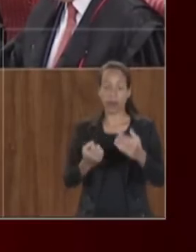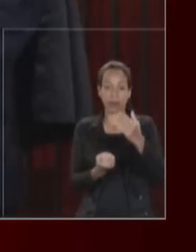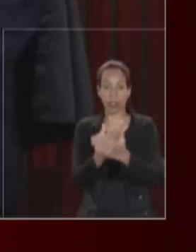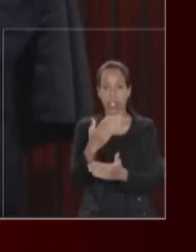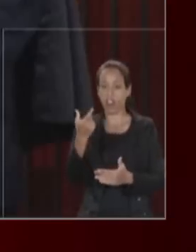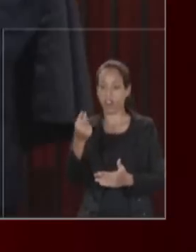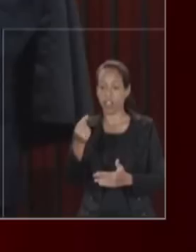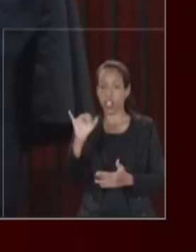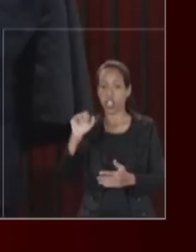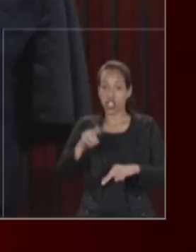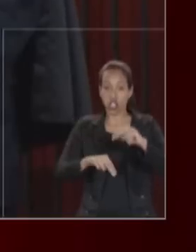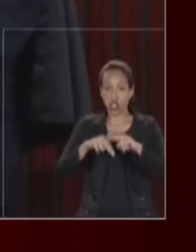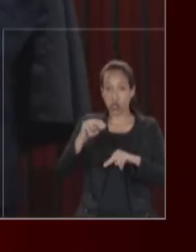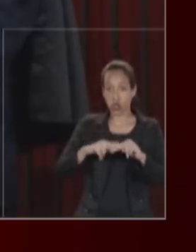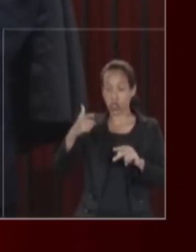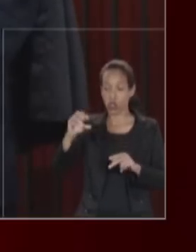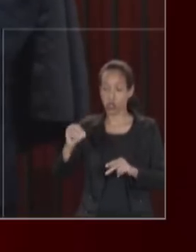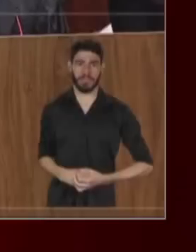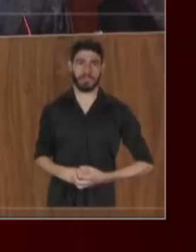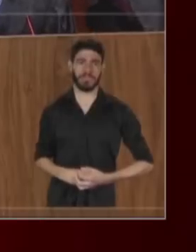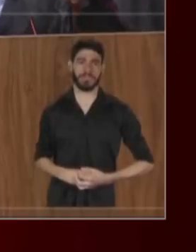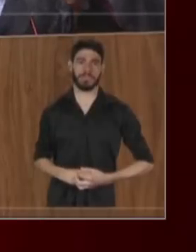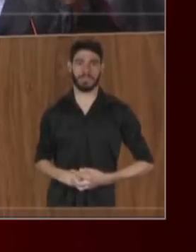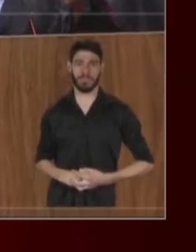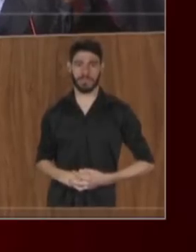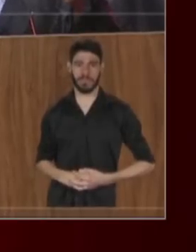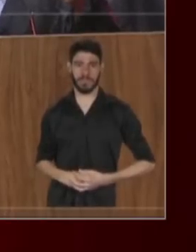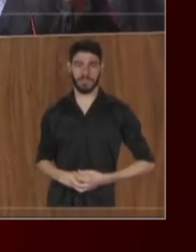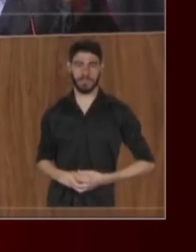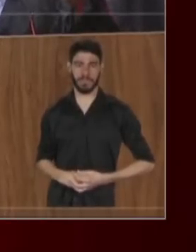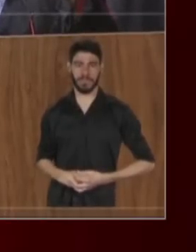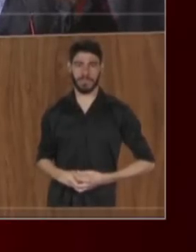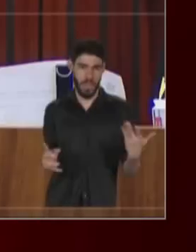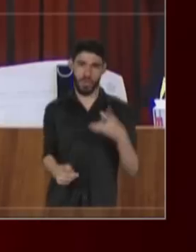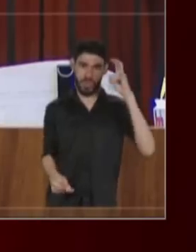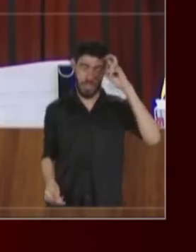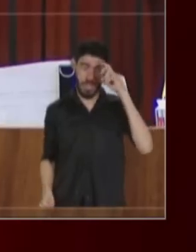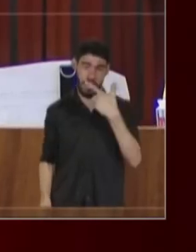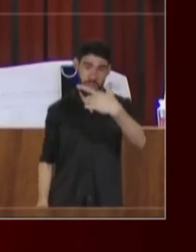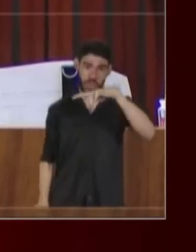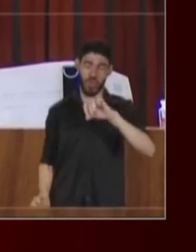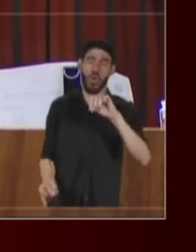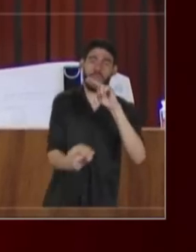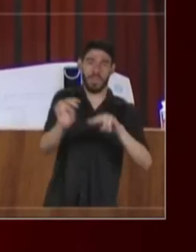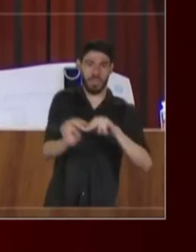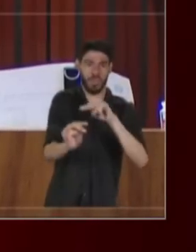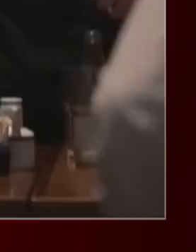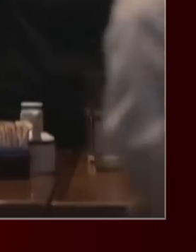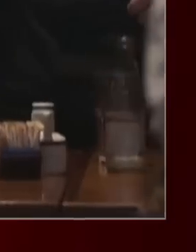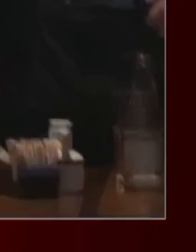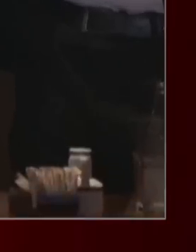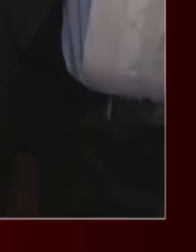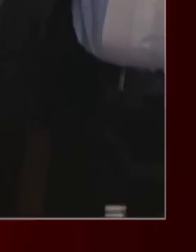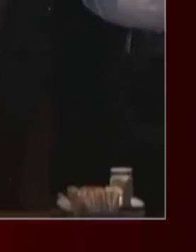Michelle Bolsonaro, como posibles sucesores. Exacto. Pero me parece que va a estar todo el tema ahora, cómo se desarrolla un